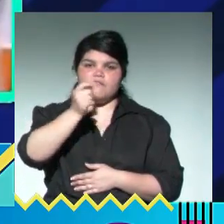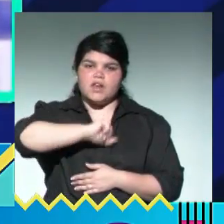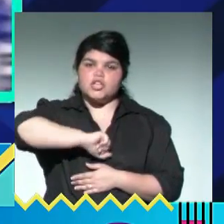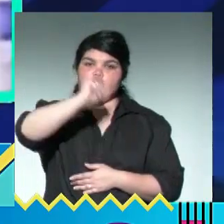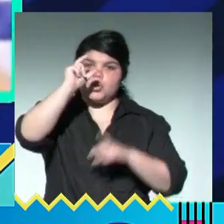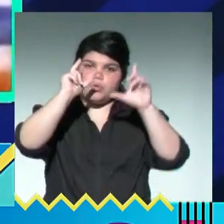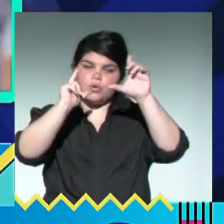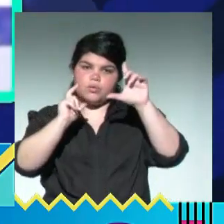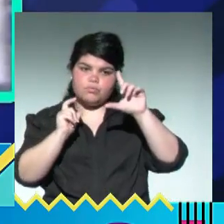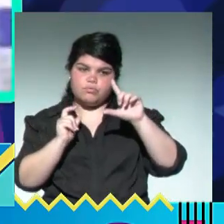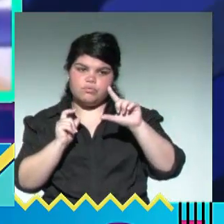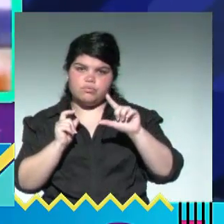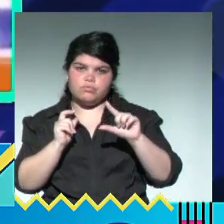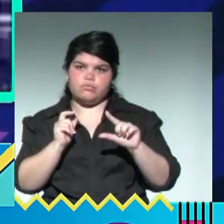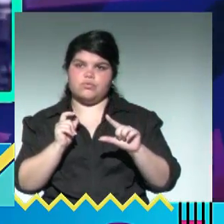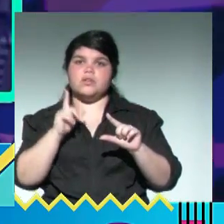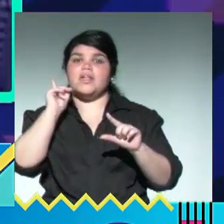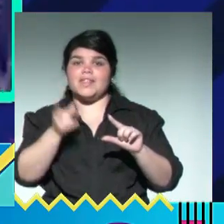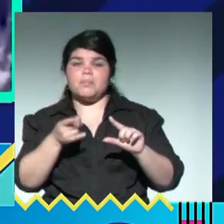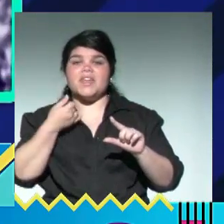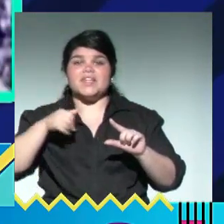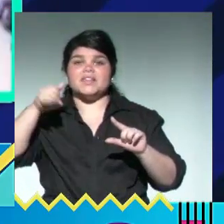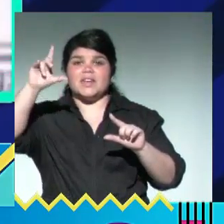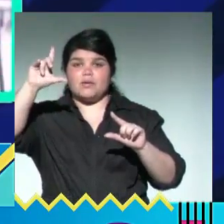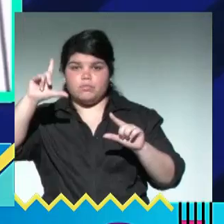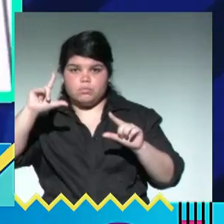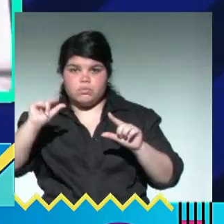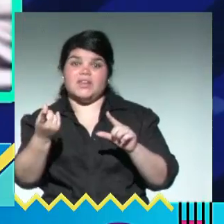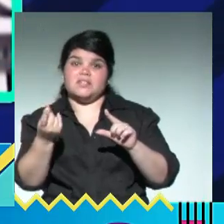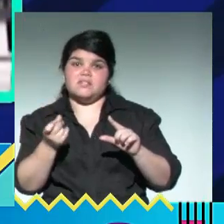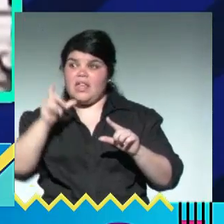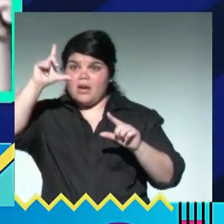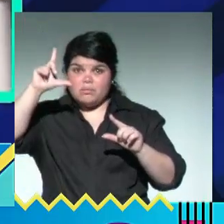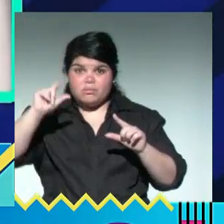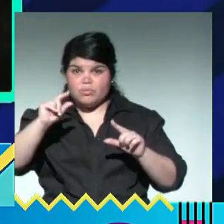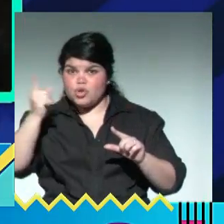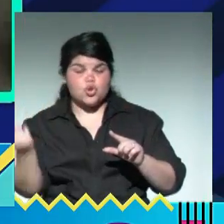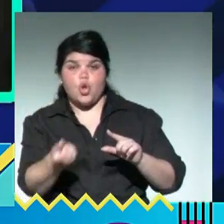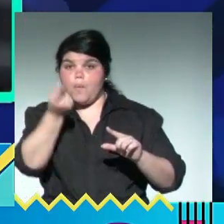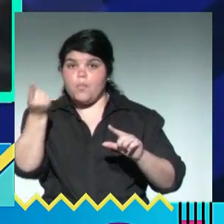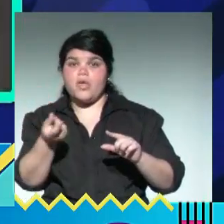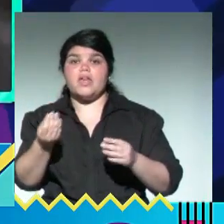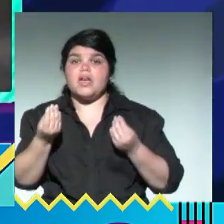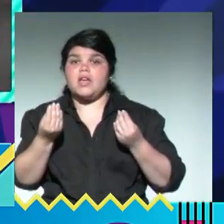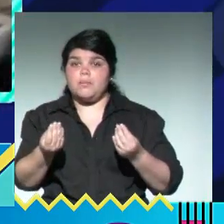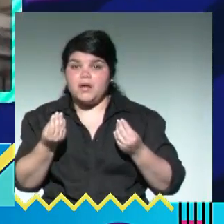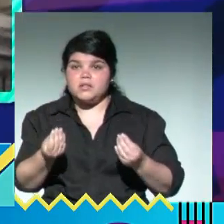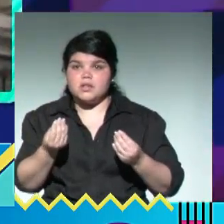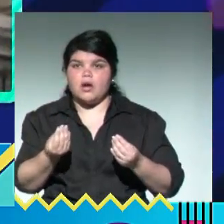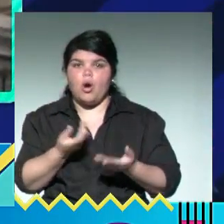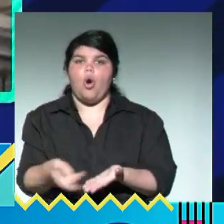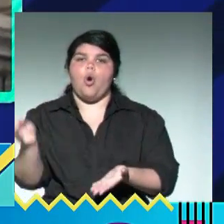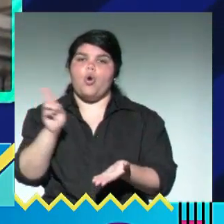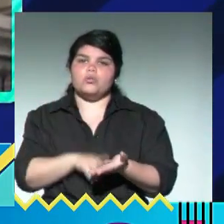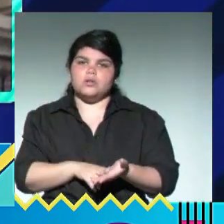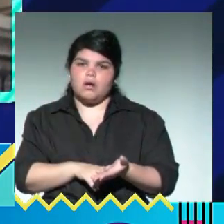pero si no se logra bajar también la tasa de interés, eso lo que va a hacer en un momento puede hacer explotar esta nueva bicicleta